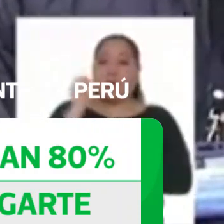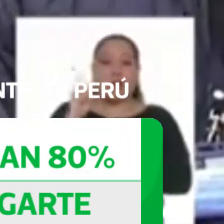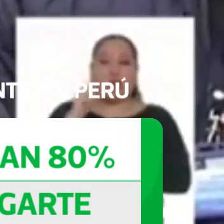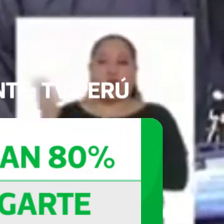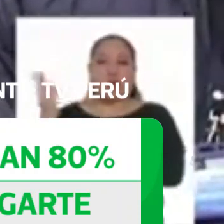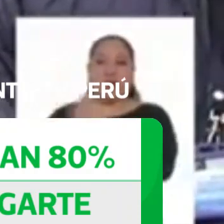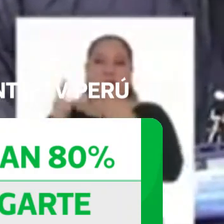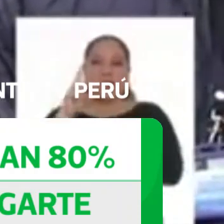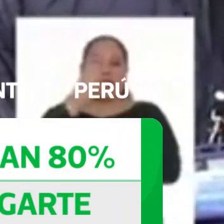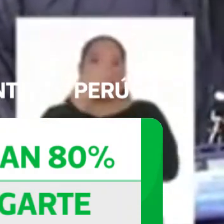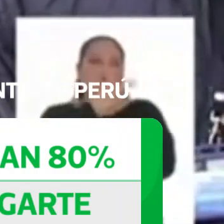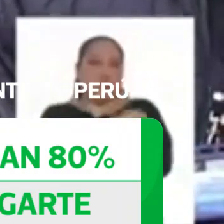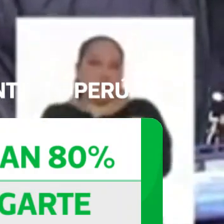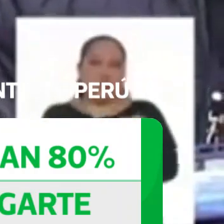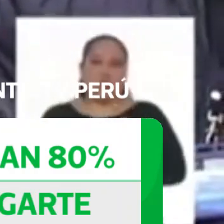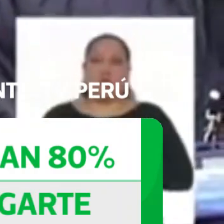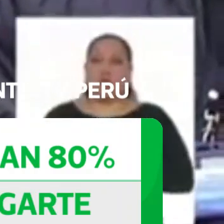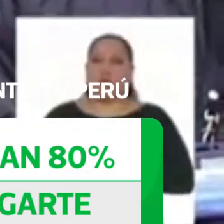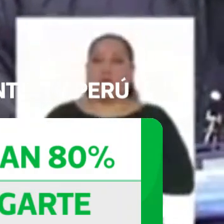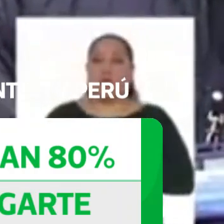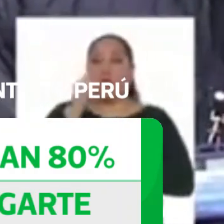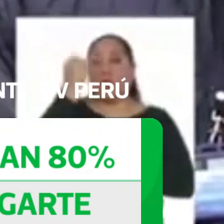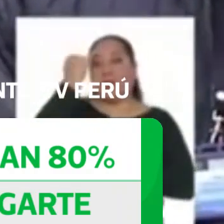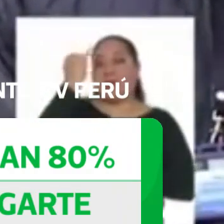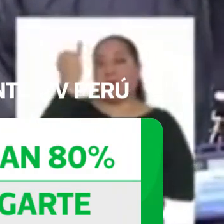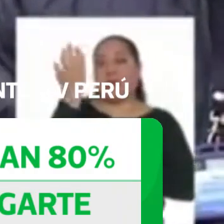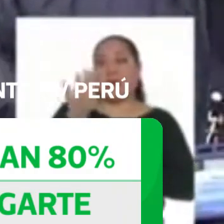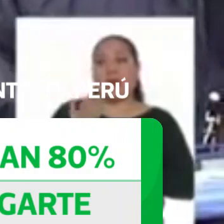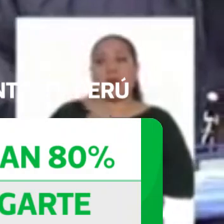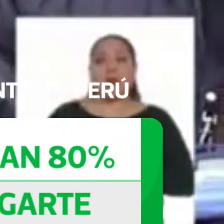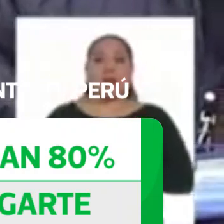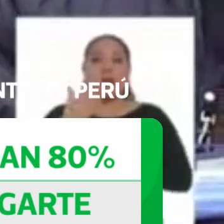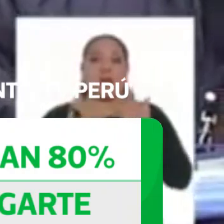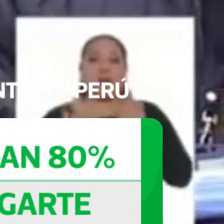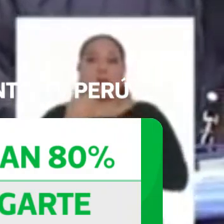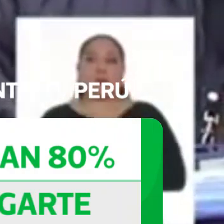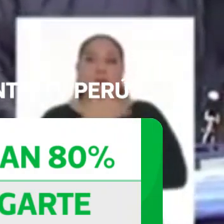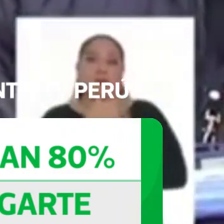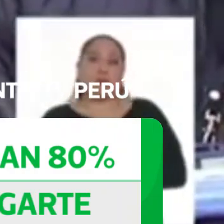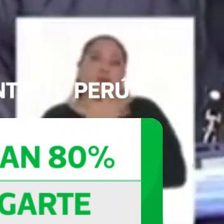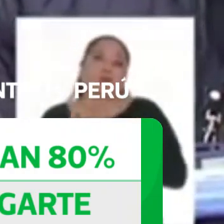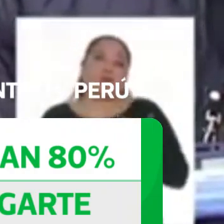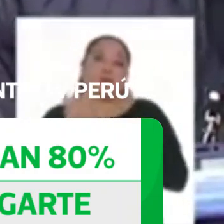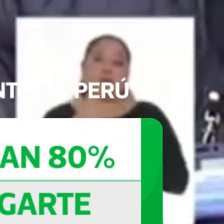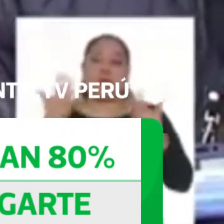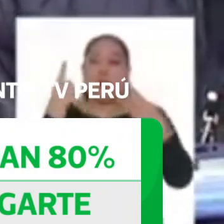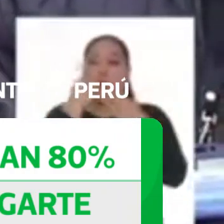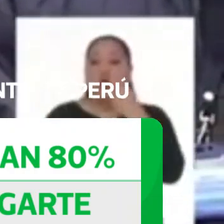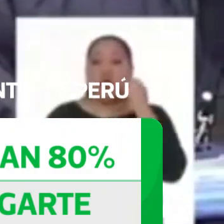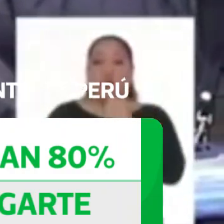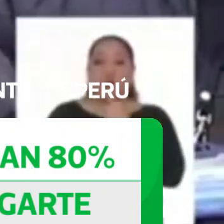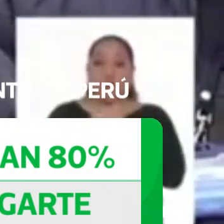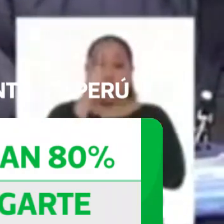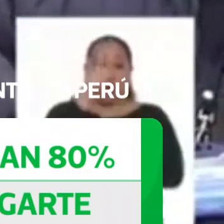segunda dosis. Una hipótesis es de que se sienten, digamos, muy confiados con una